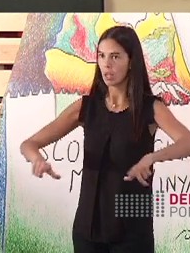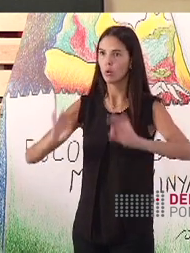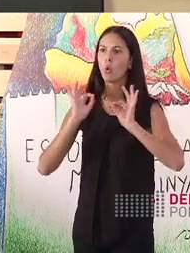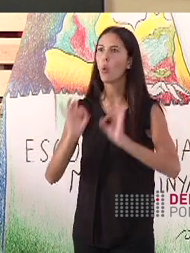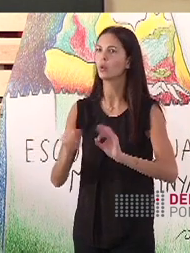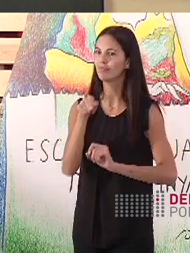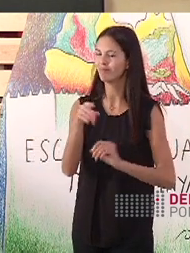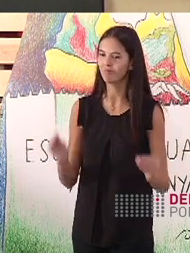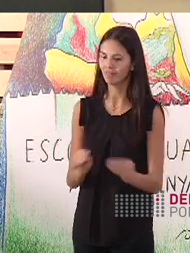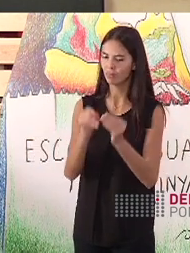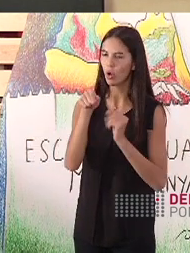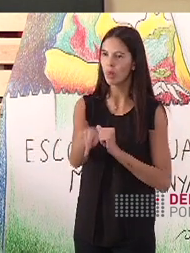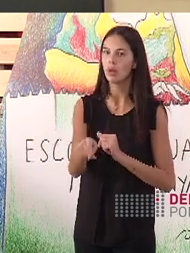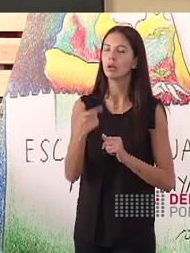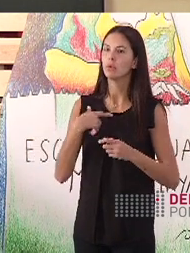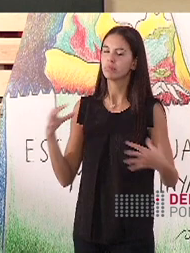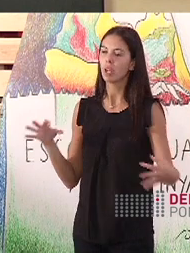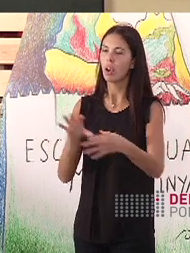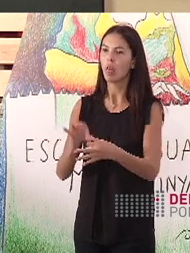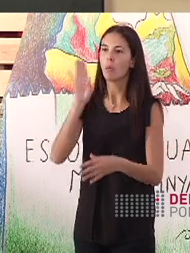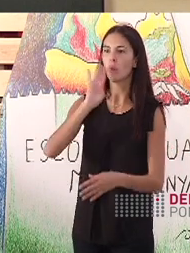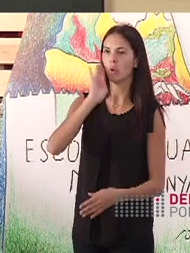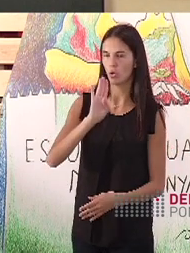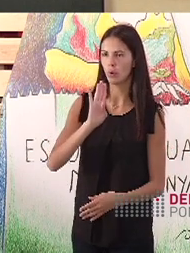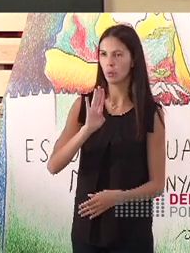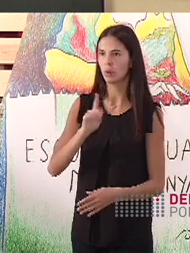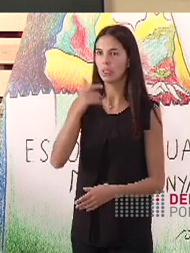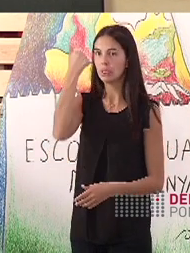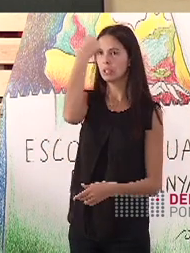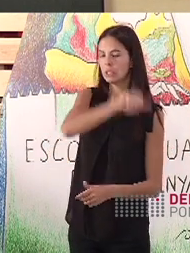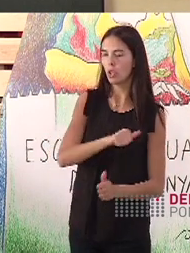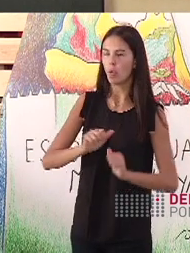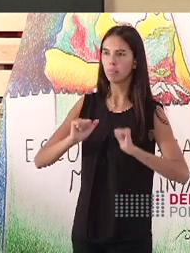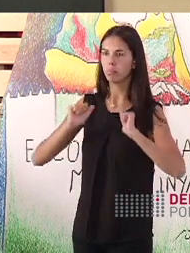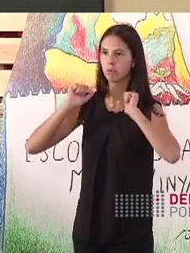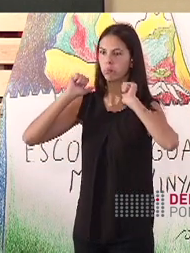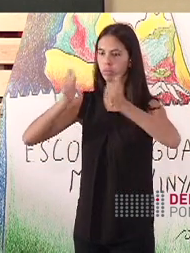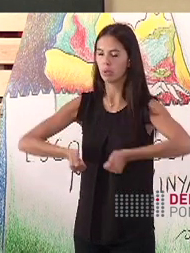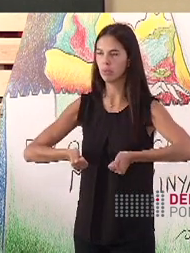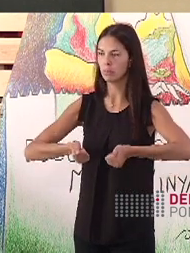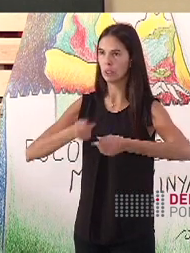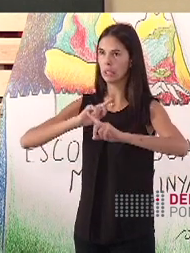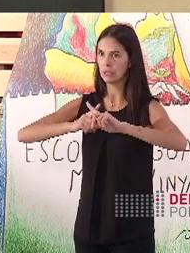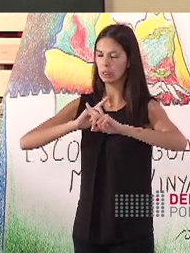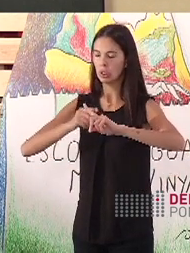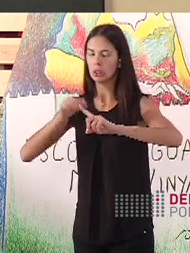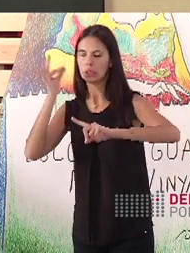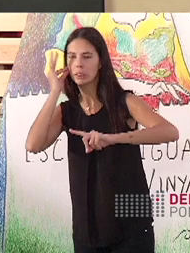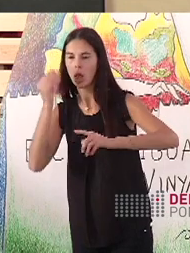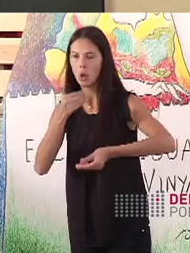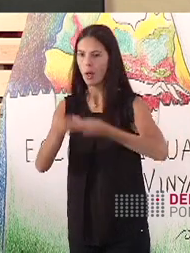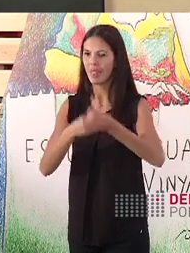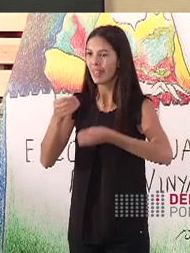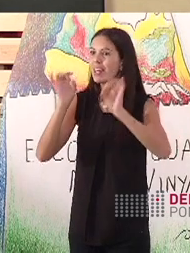esto. Y está muy ligada a la pornografía. O sea, el chico empieza a tener una relación sexual con la chica y, claro, lo hace pues como en